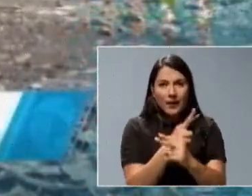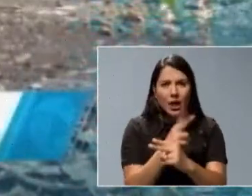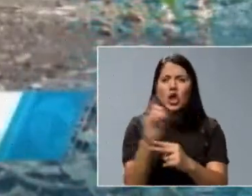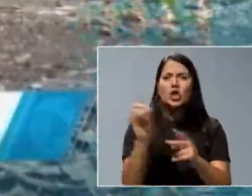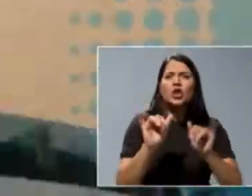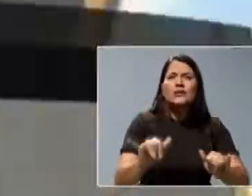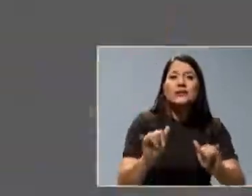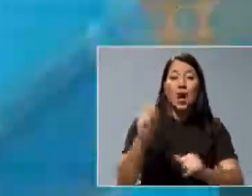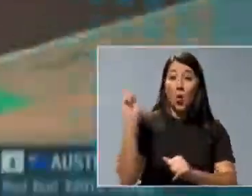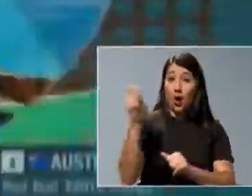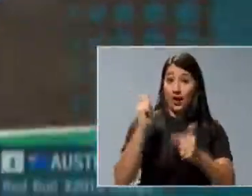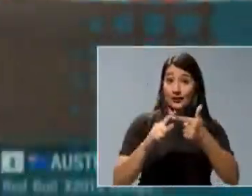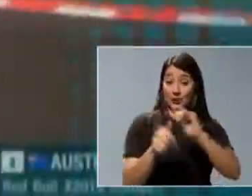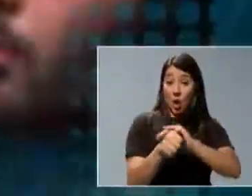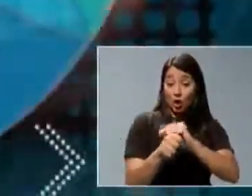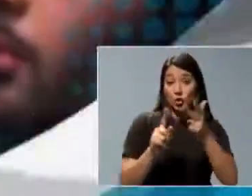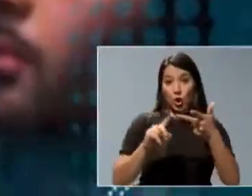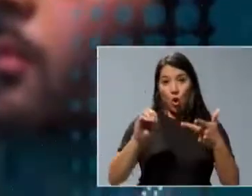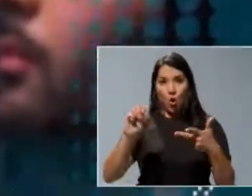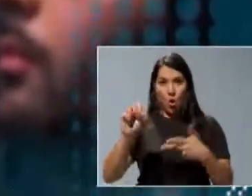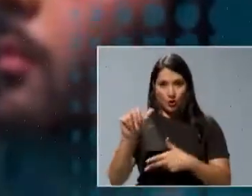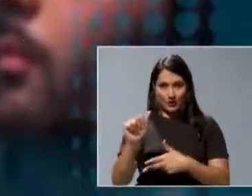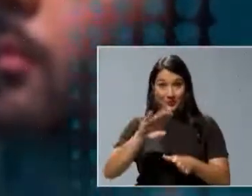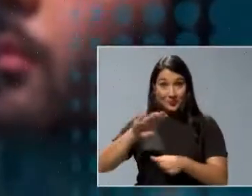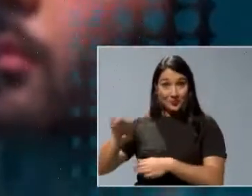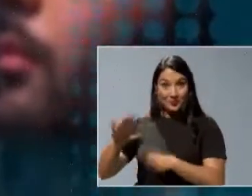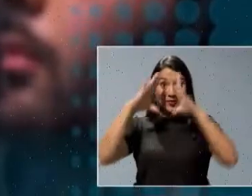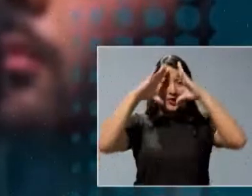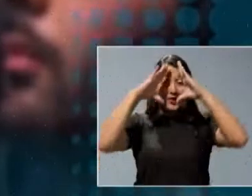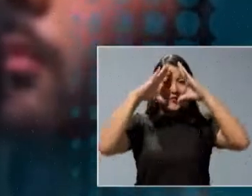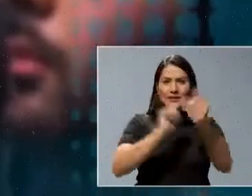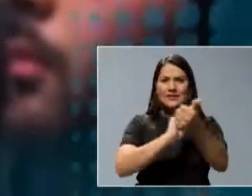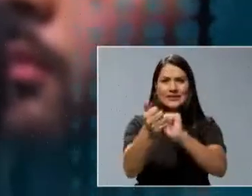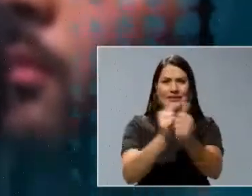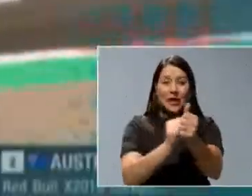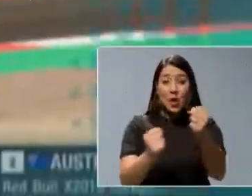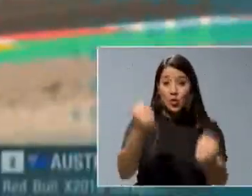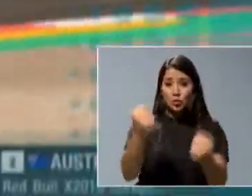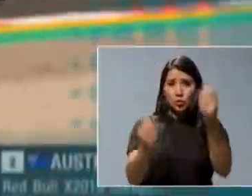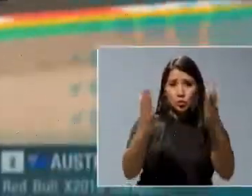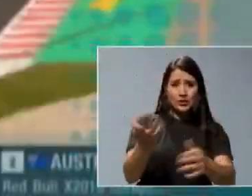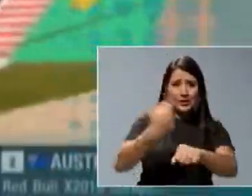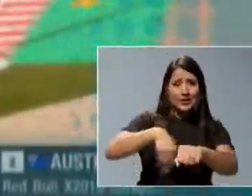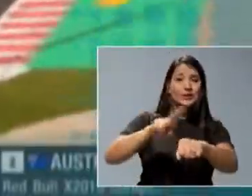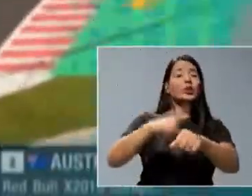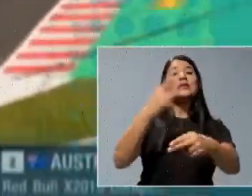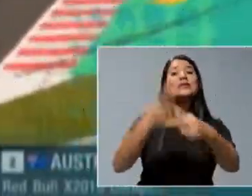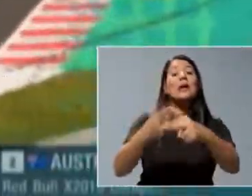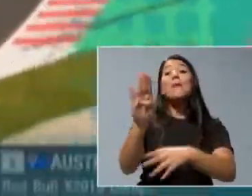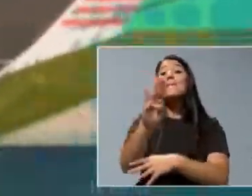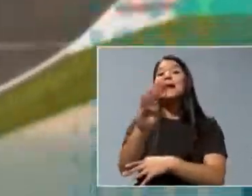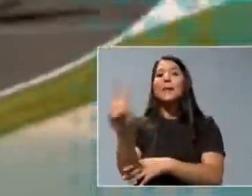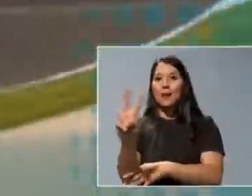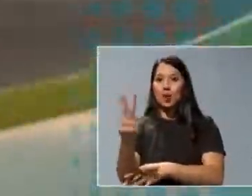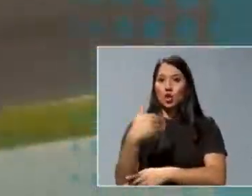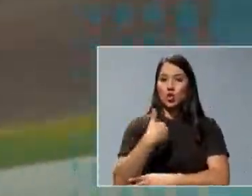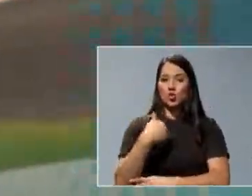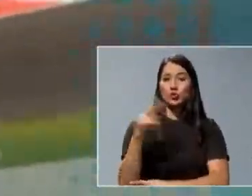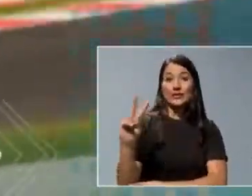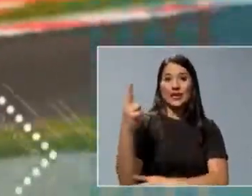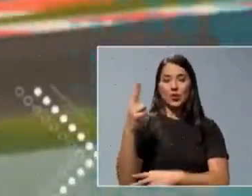la zona sur. Y en la información deportiva, el piloto nacional Bernal Valverde se dejó el segundo